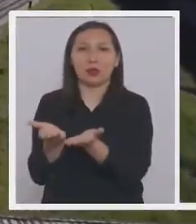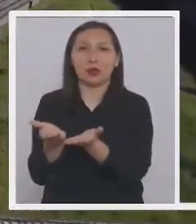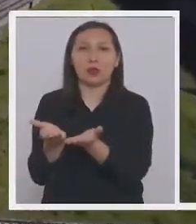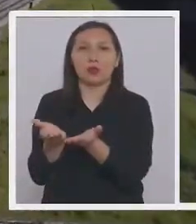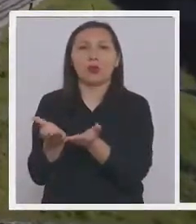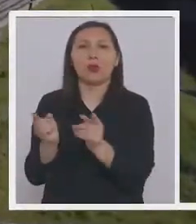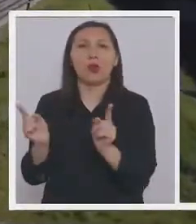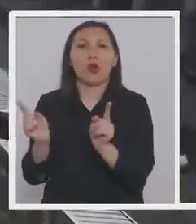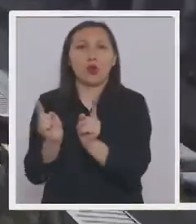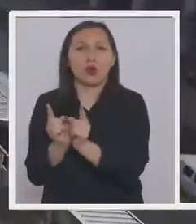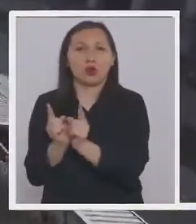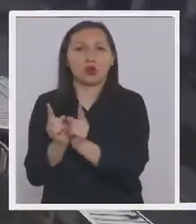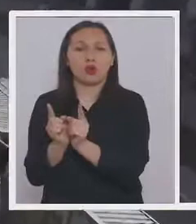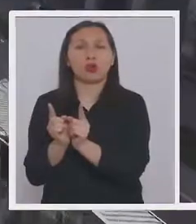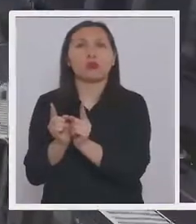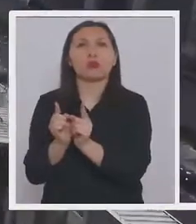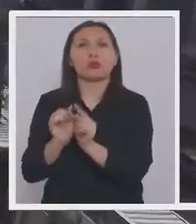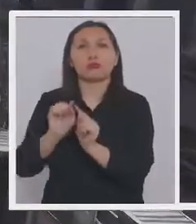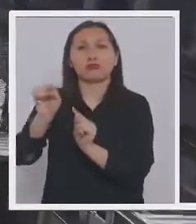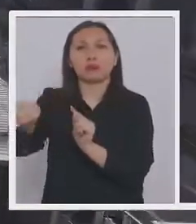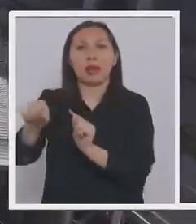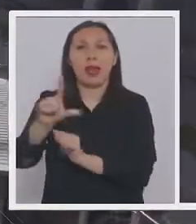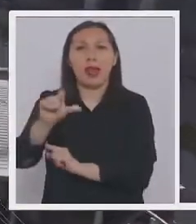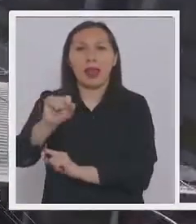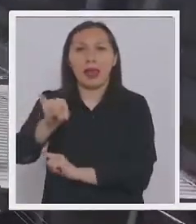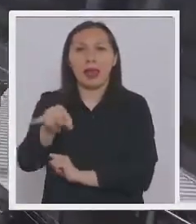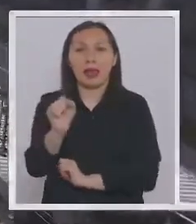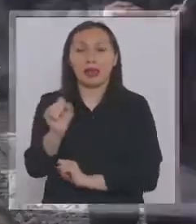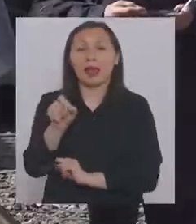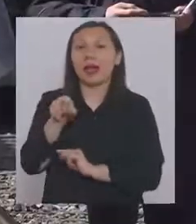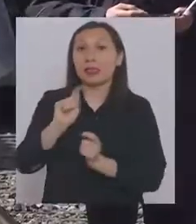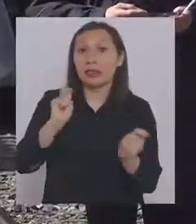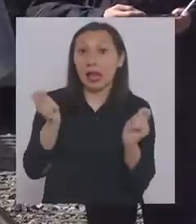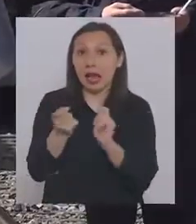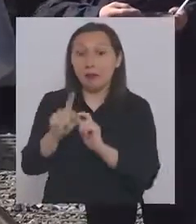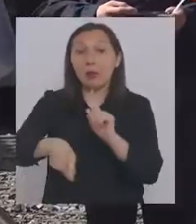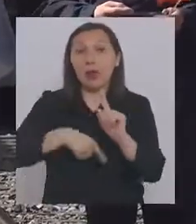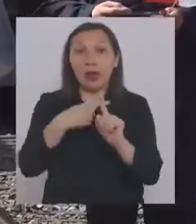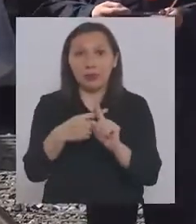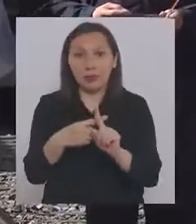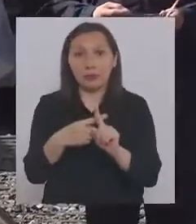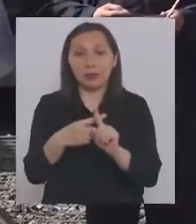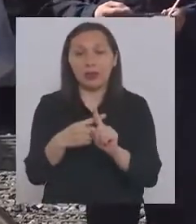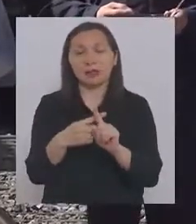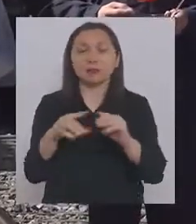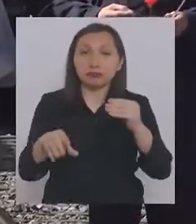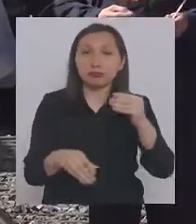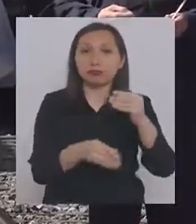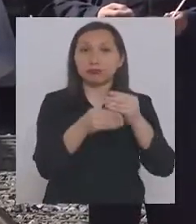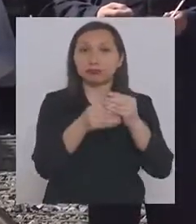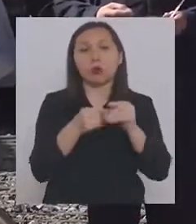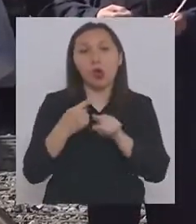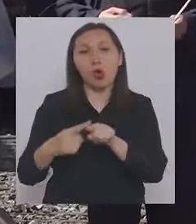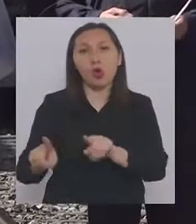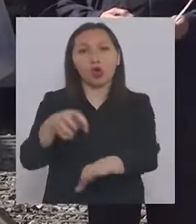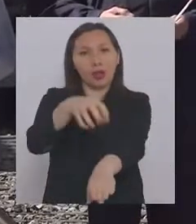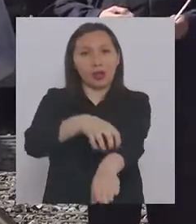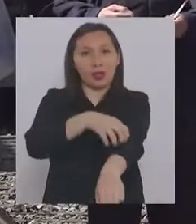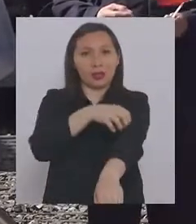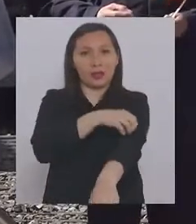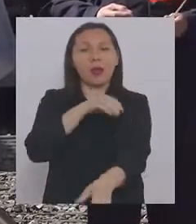corto Alaja. Y eso es un cambio al cual se suma, por supuesto, lo que estamos haciendo en otras regiones del